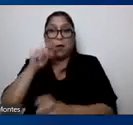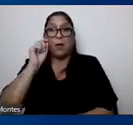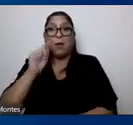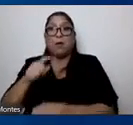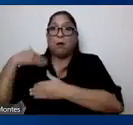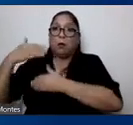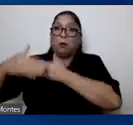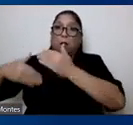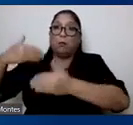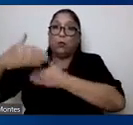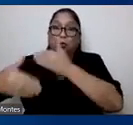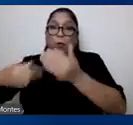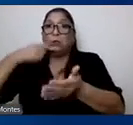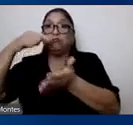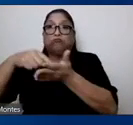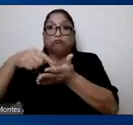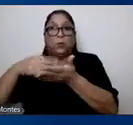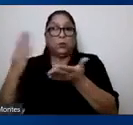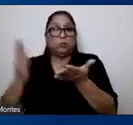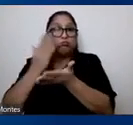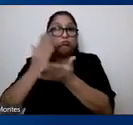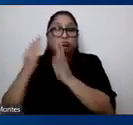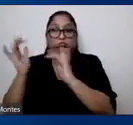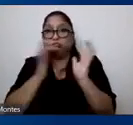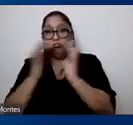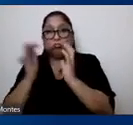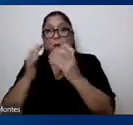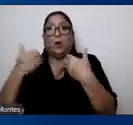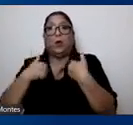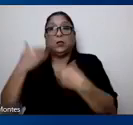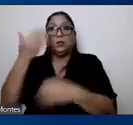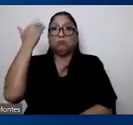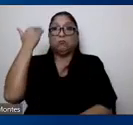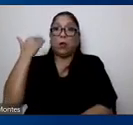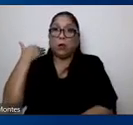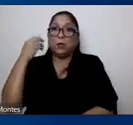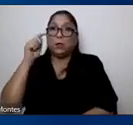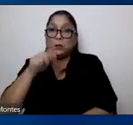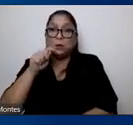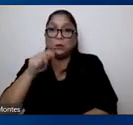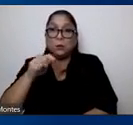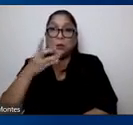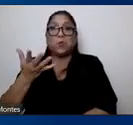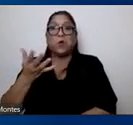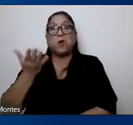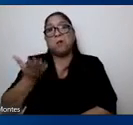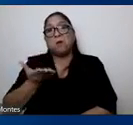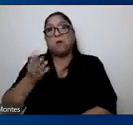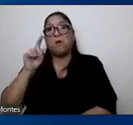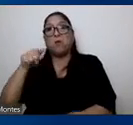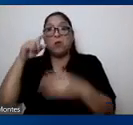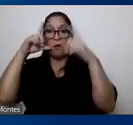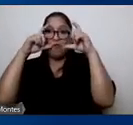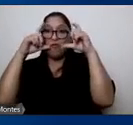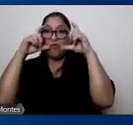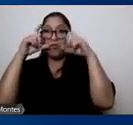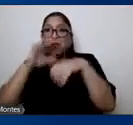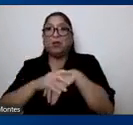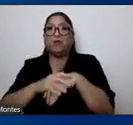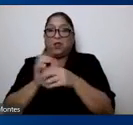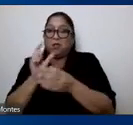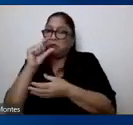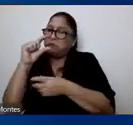proceso mismo de este conflicto, porque lo que se tenía hasta antes de eso era una fotografía carnet